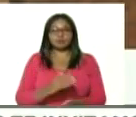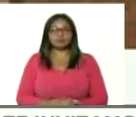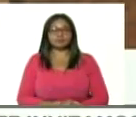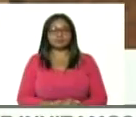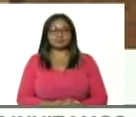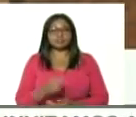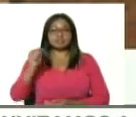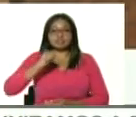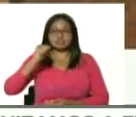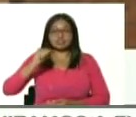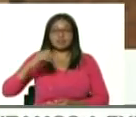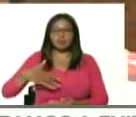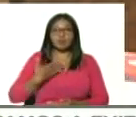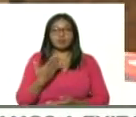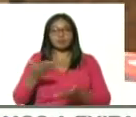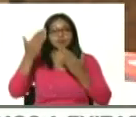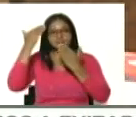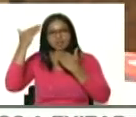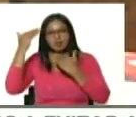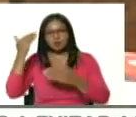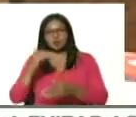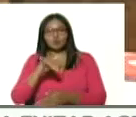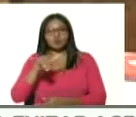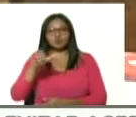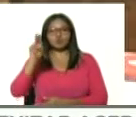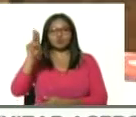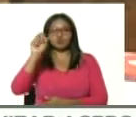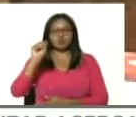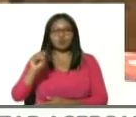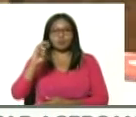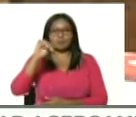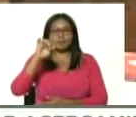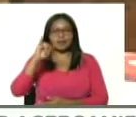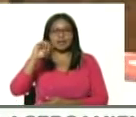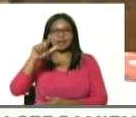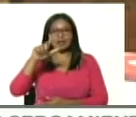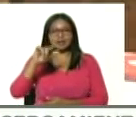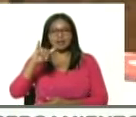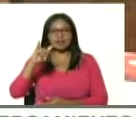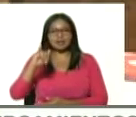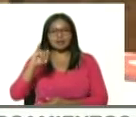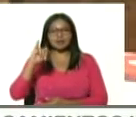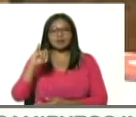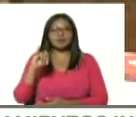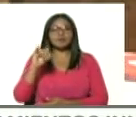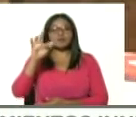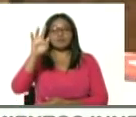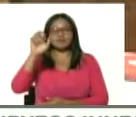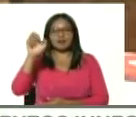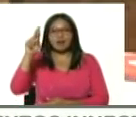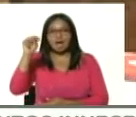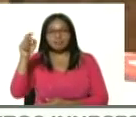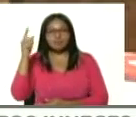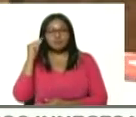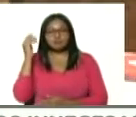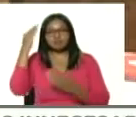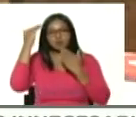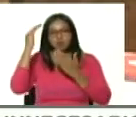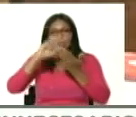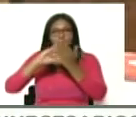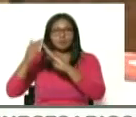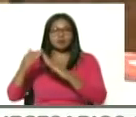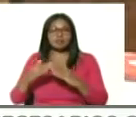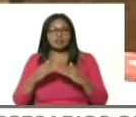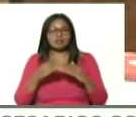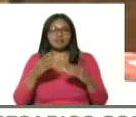Sí podemos. Saludo, Yusmeili Fernández. Mi saludo a las comunidades y pueblos indígenas